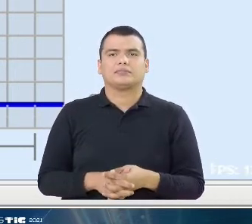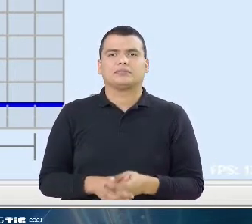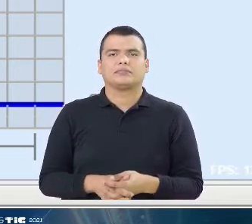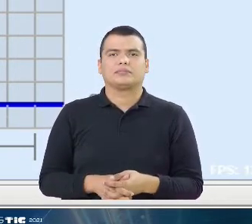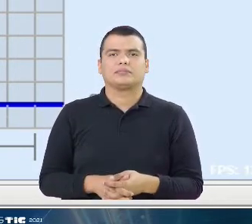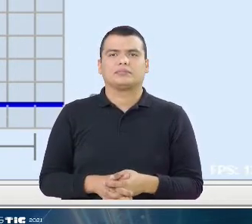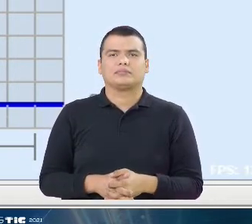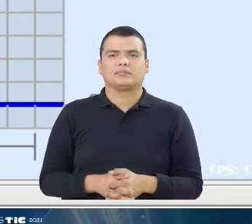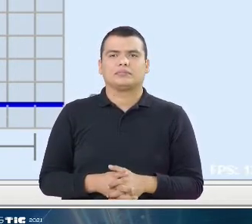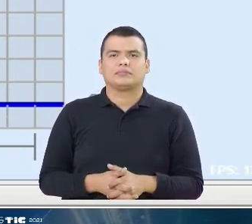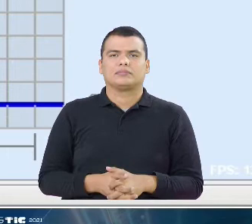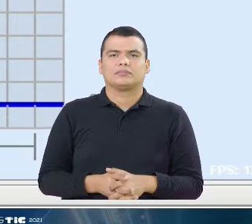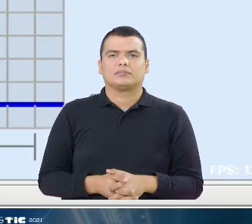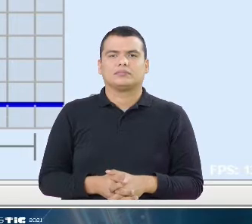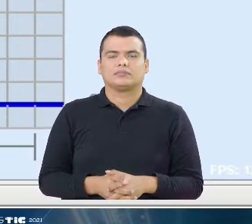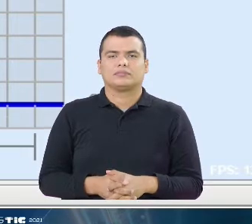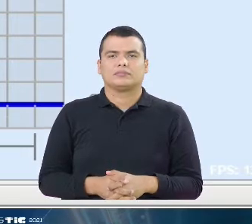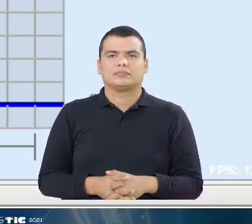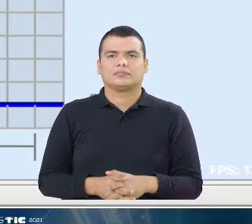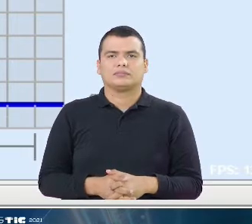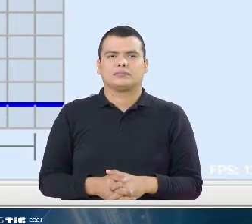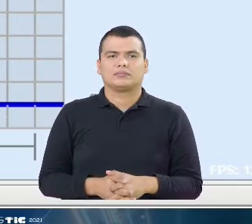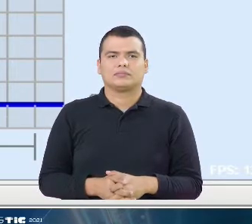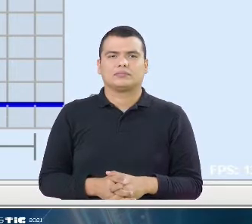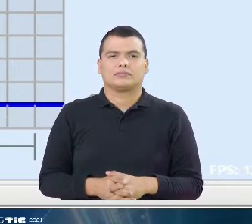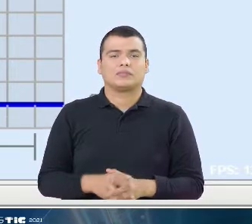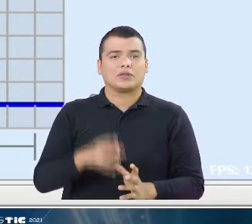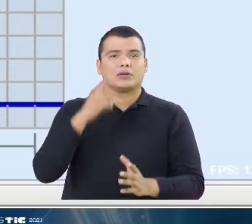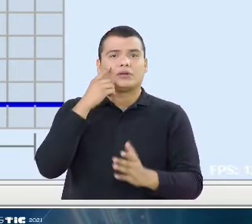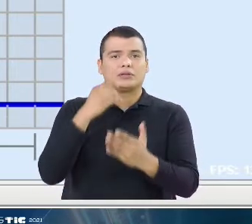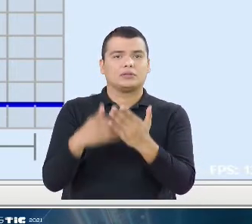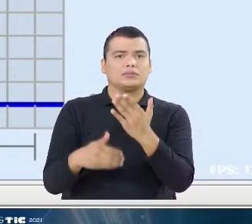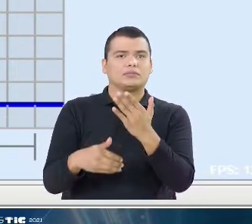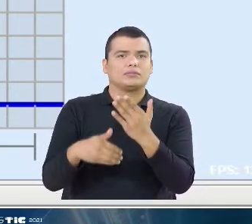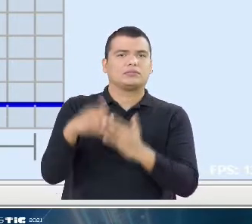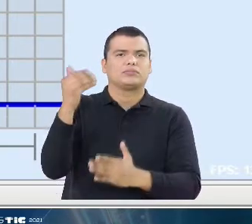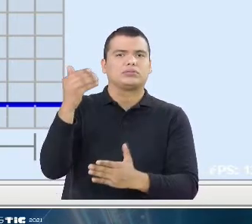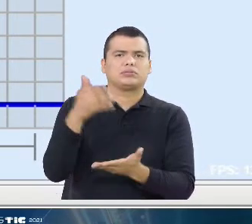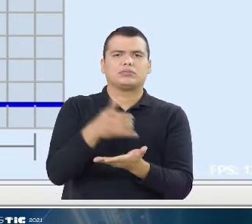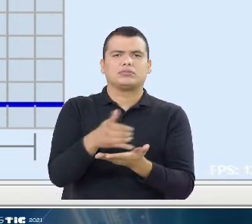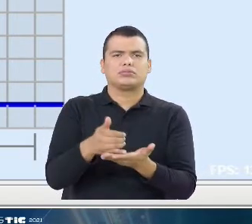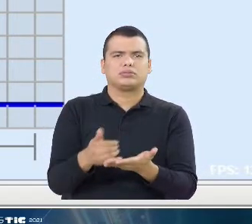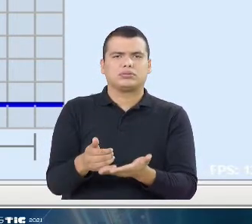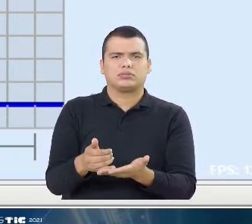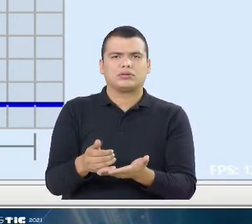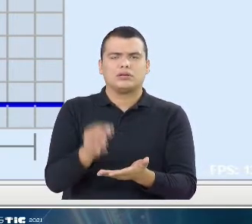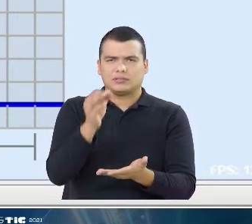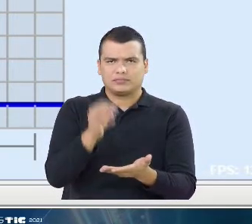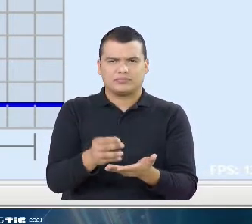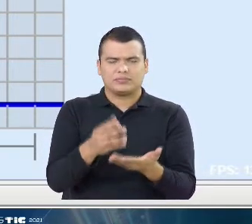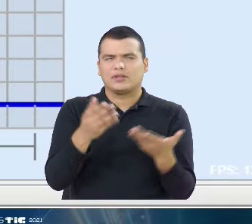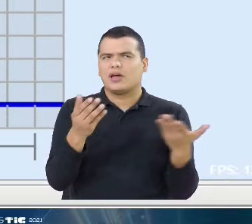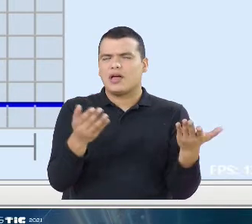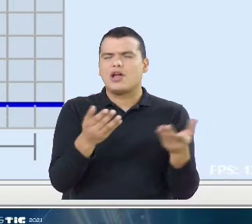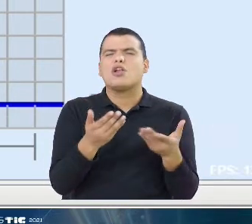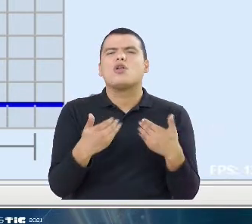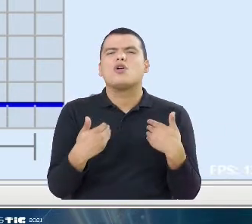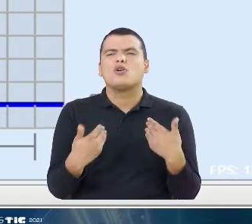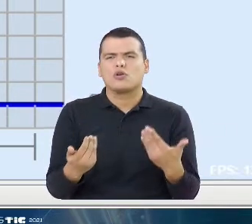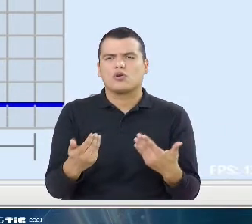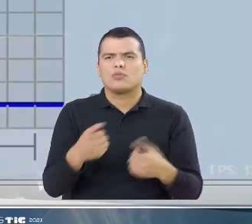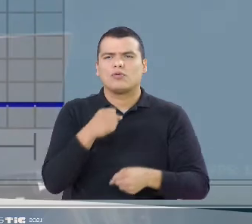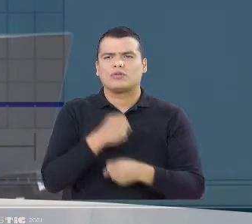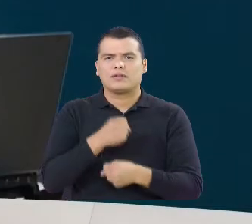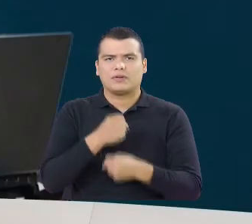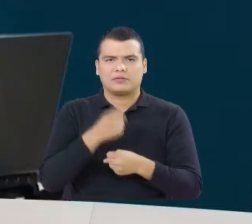y le doy para que se inicie, para mostrar cómo funcionan las máquinas de dibujo